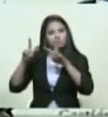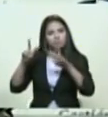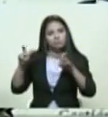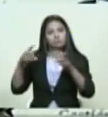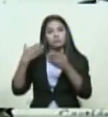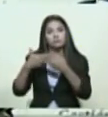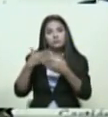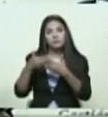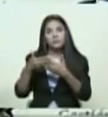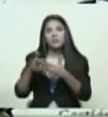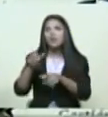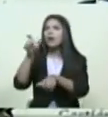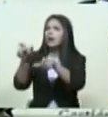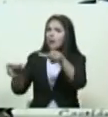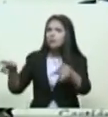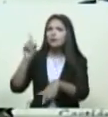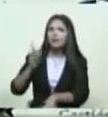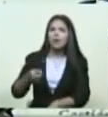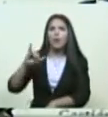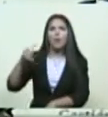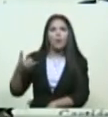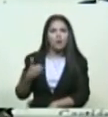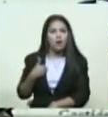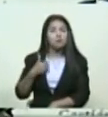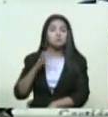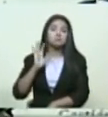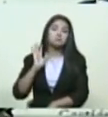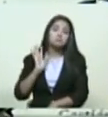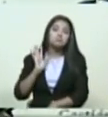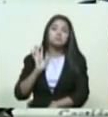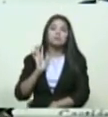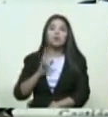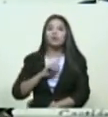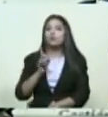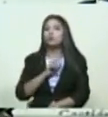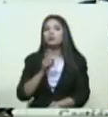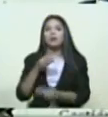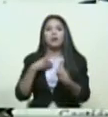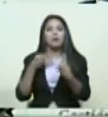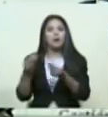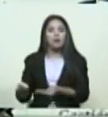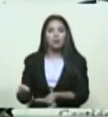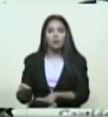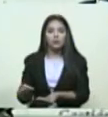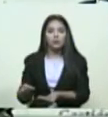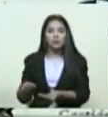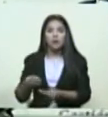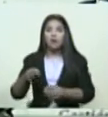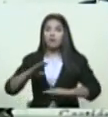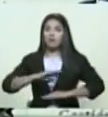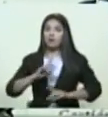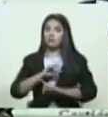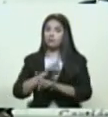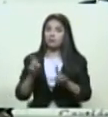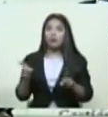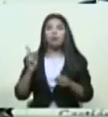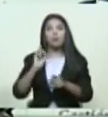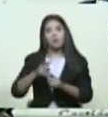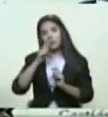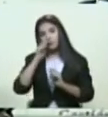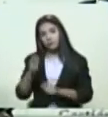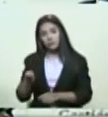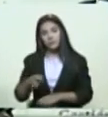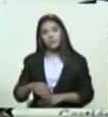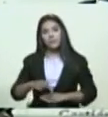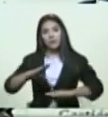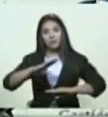quienes merezcan ellos y no hayan sido, no se les haya dado ese beneficio, vamos a reivindicarles ese